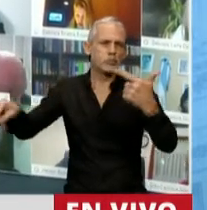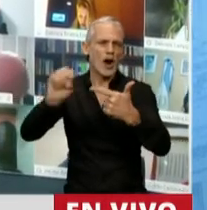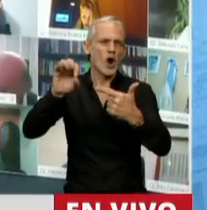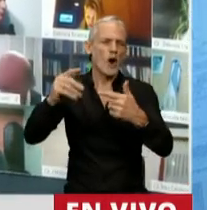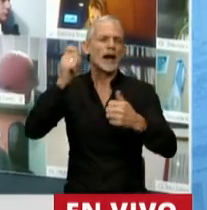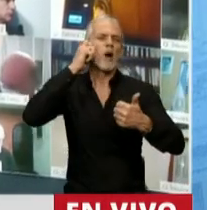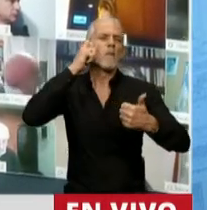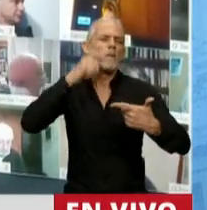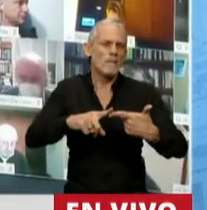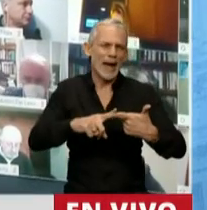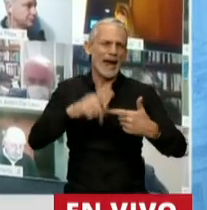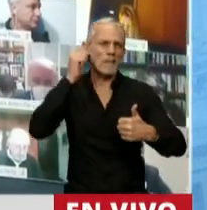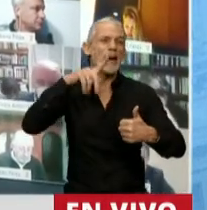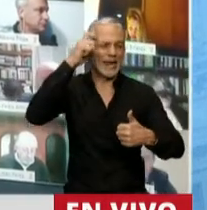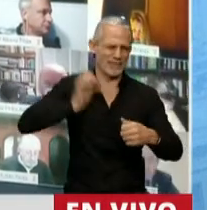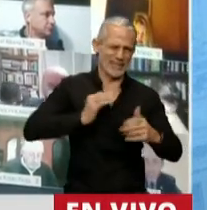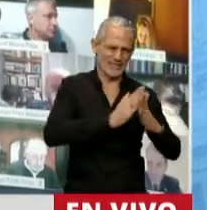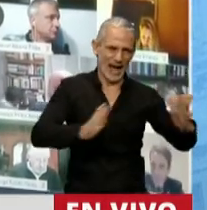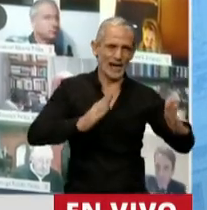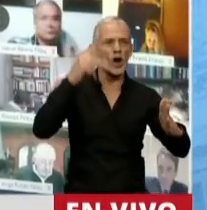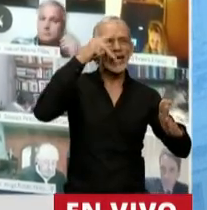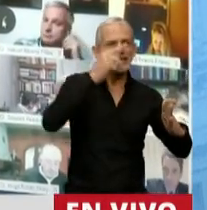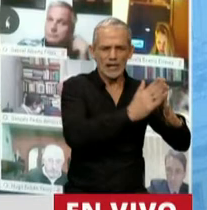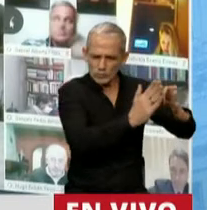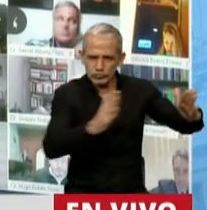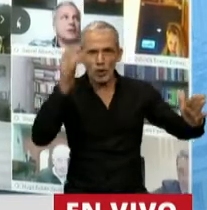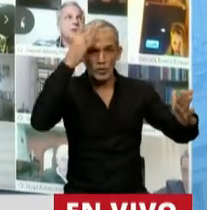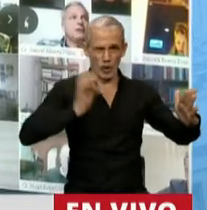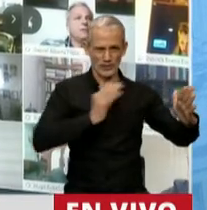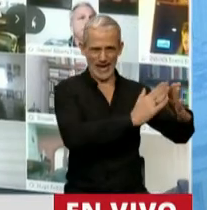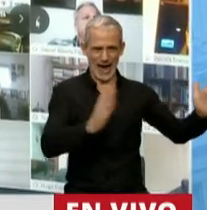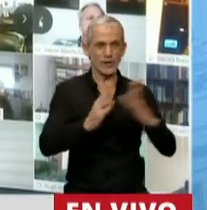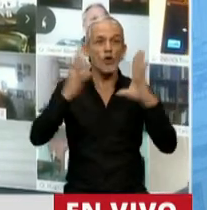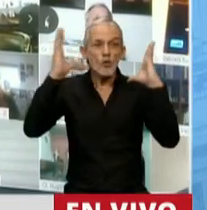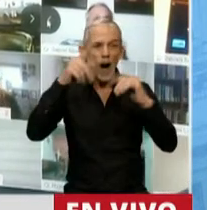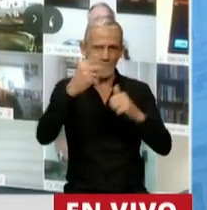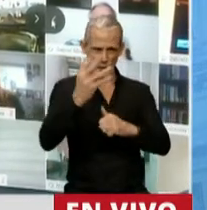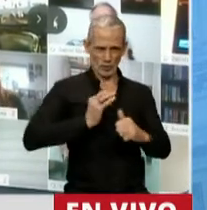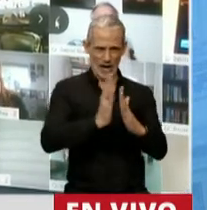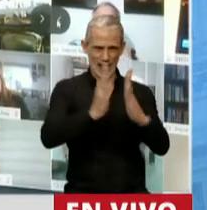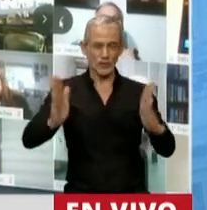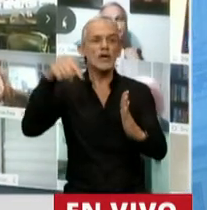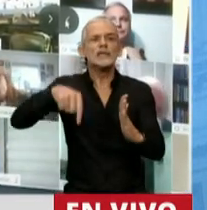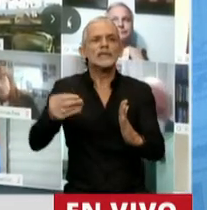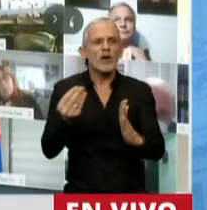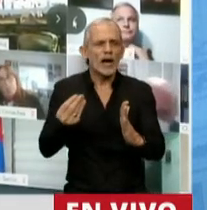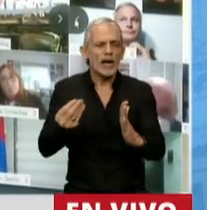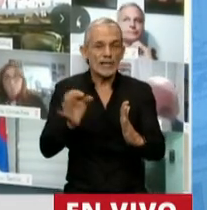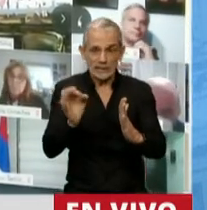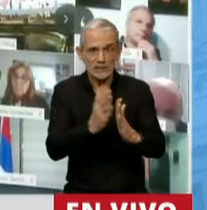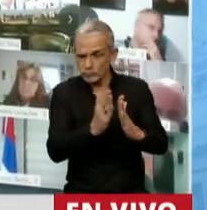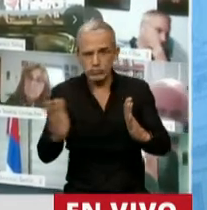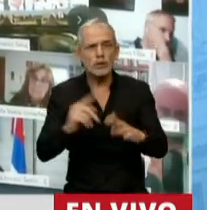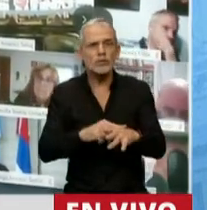Con Menem durante 10 años, con el kirchnerismo durante 12 años, con Dualde durante 2 años. Y ahora llevan, ¿sabe qué,